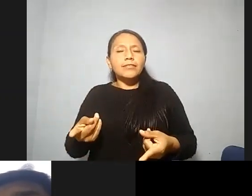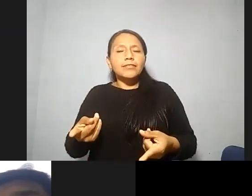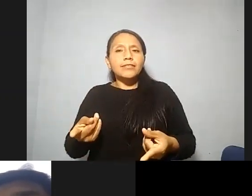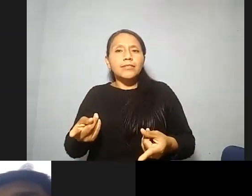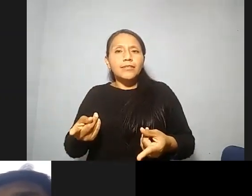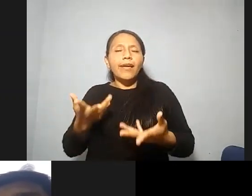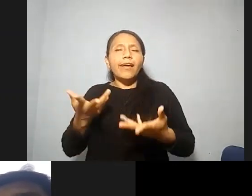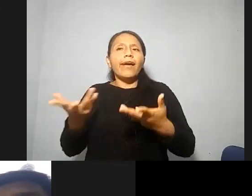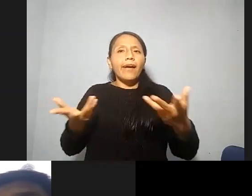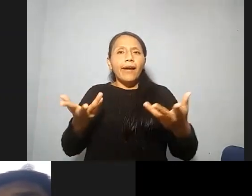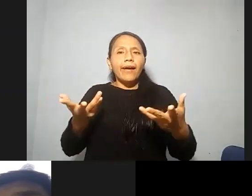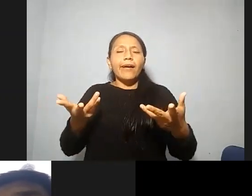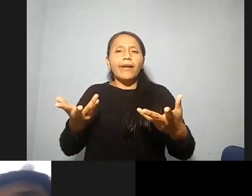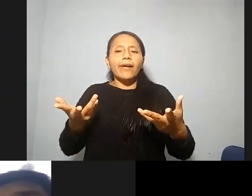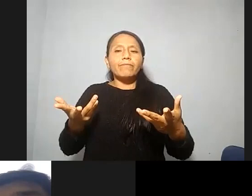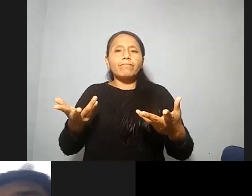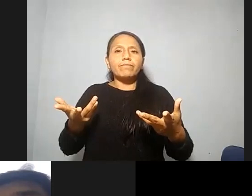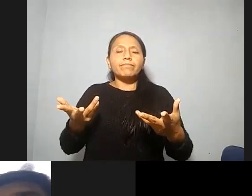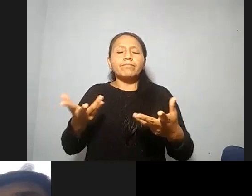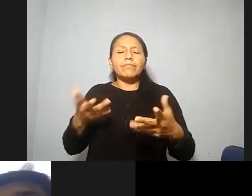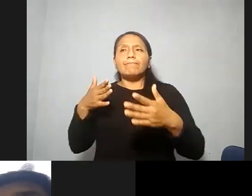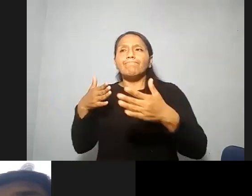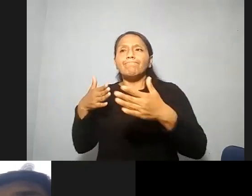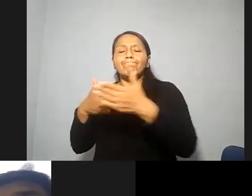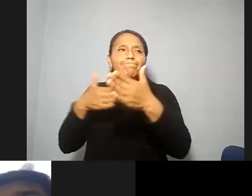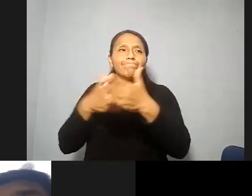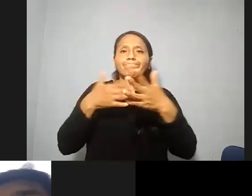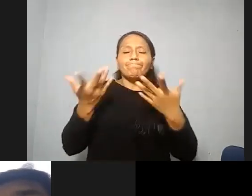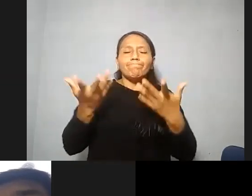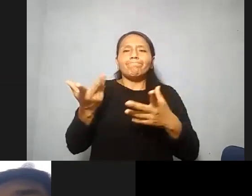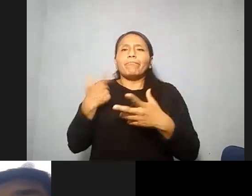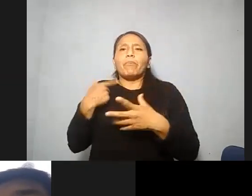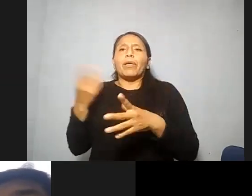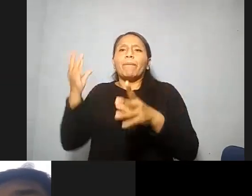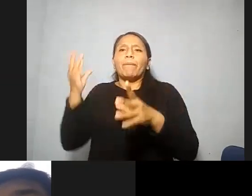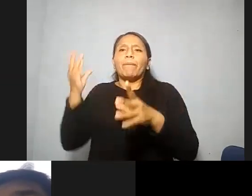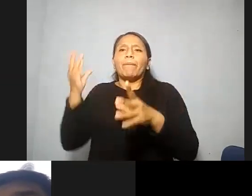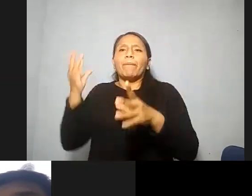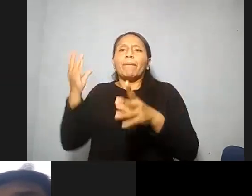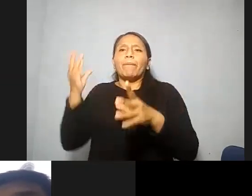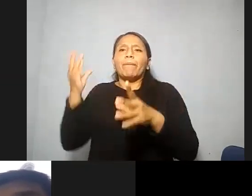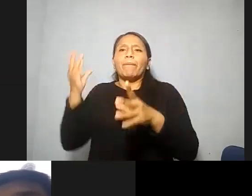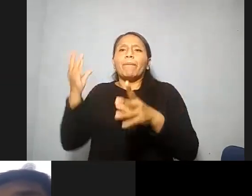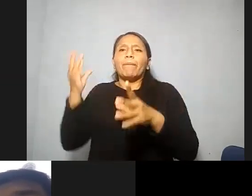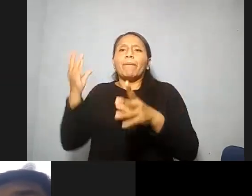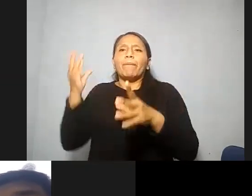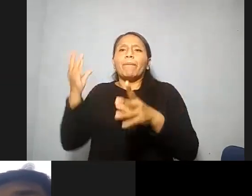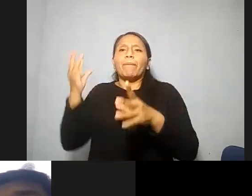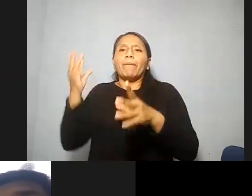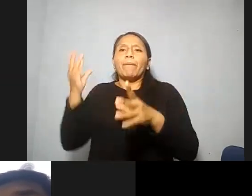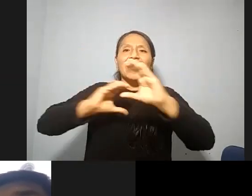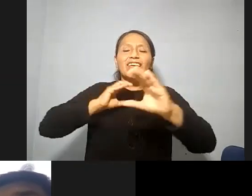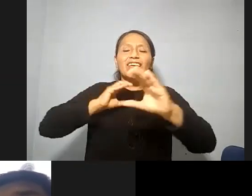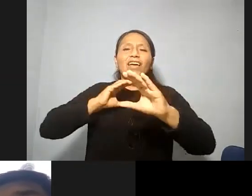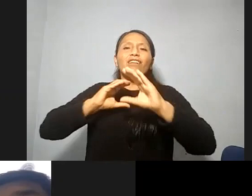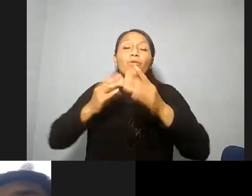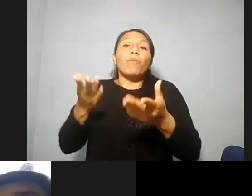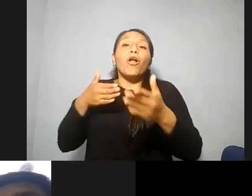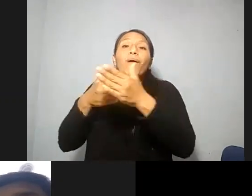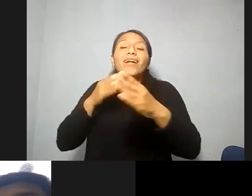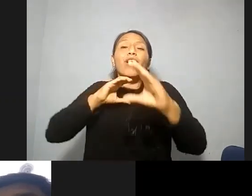hacen, ¿no?, a impedir que nosotros podamos justamente acceder a la información y a la comunicación, como son las barreras estas, ¿no?,